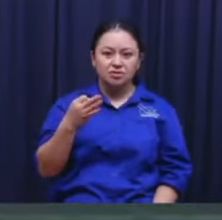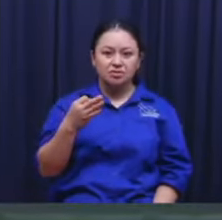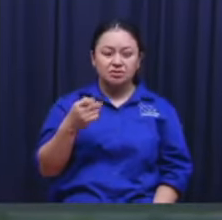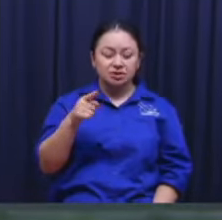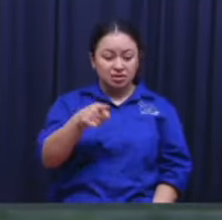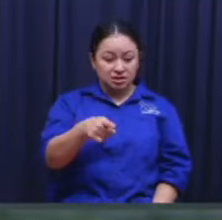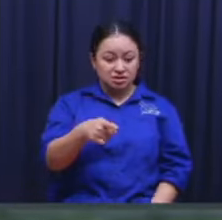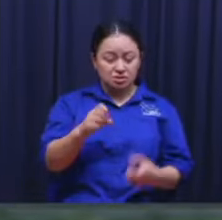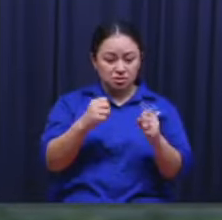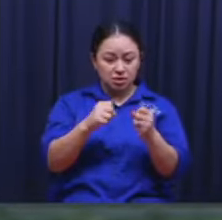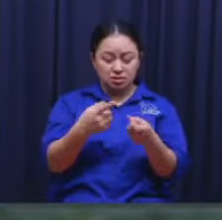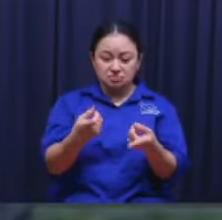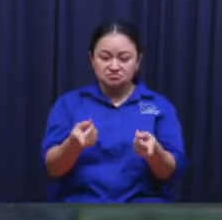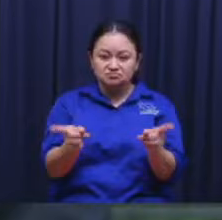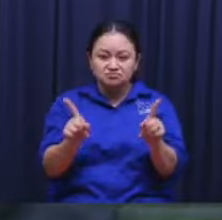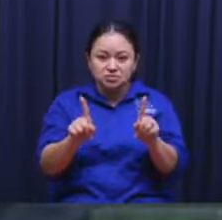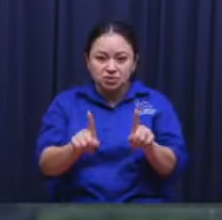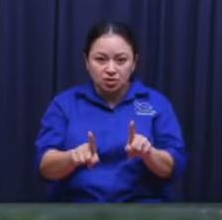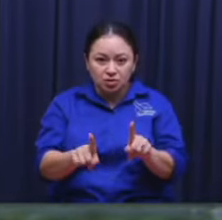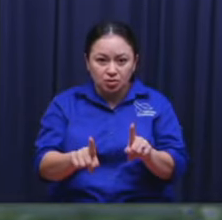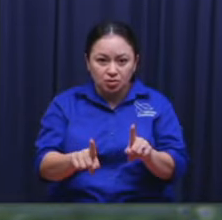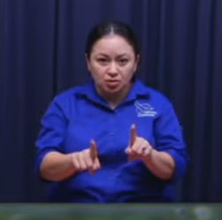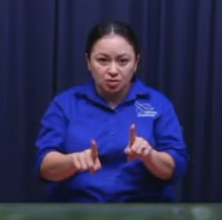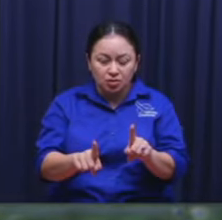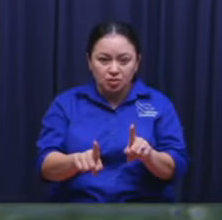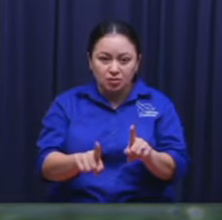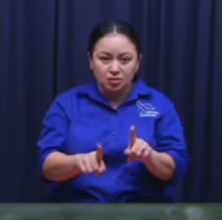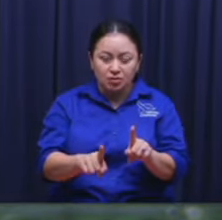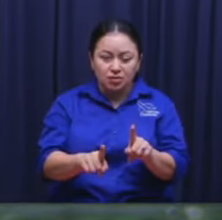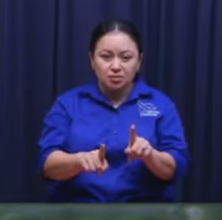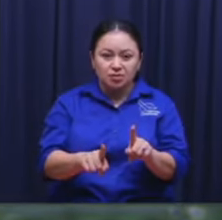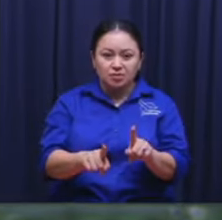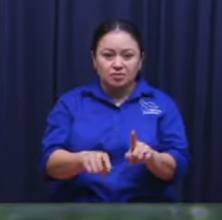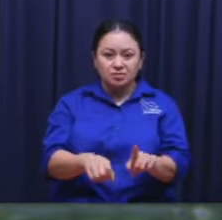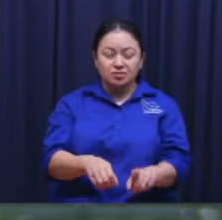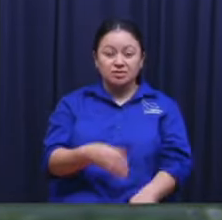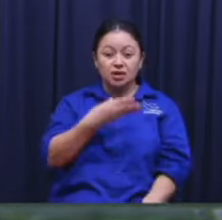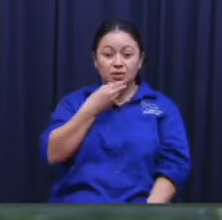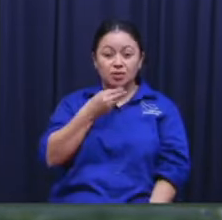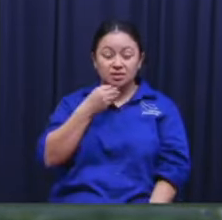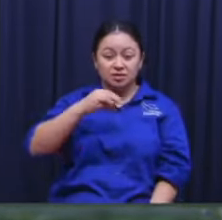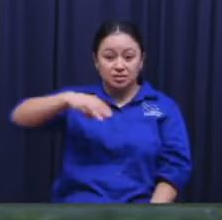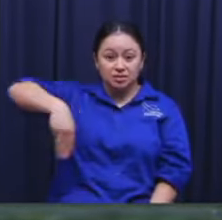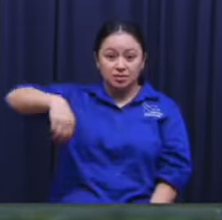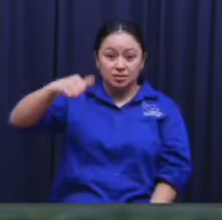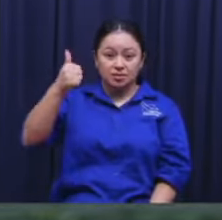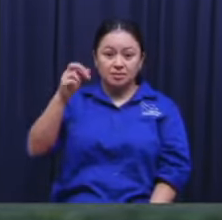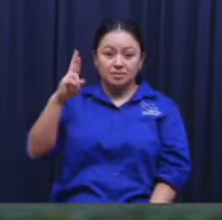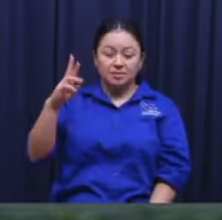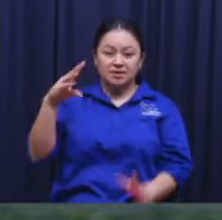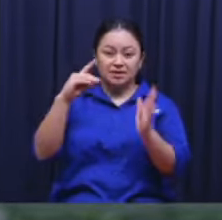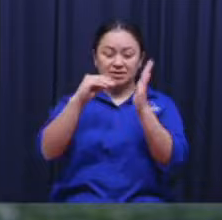eso con el judío Mardoqueo que se sienta a la puerta del rey.